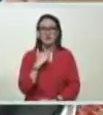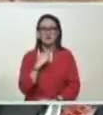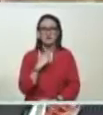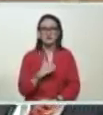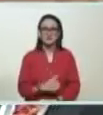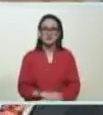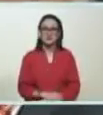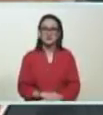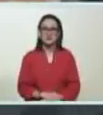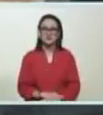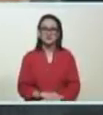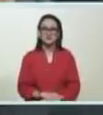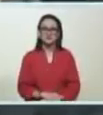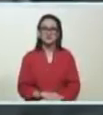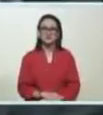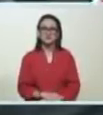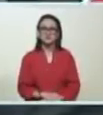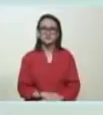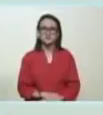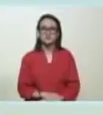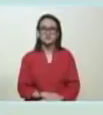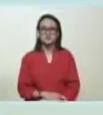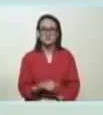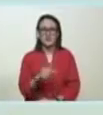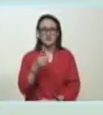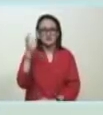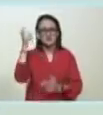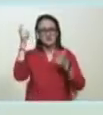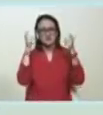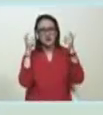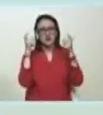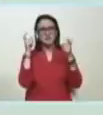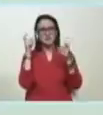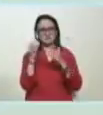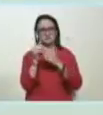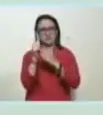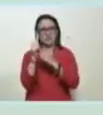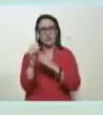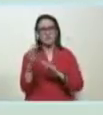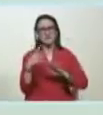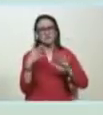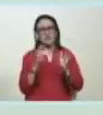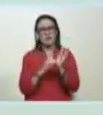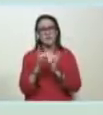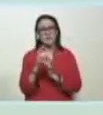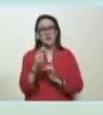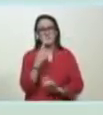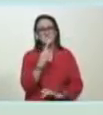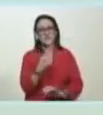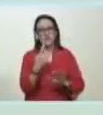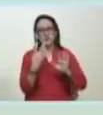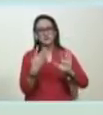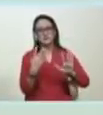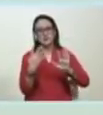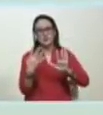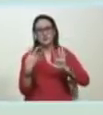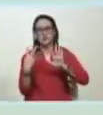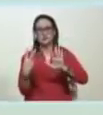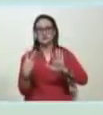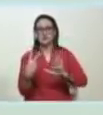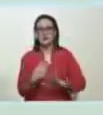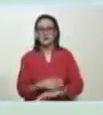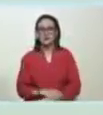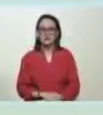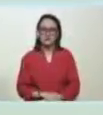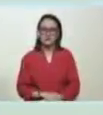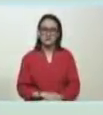hermanas, con el comandante Chávez al frente, 19 de abril de 1997...